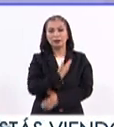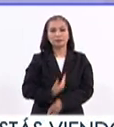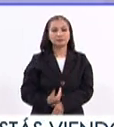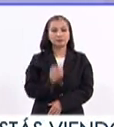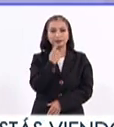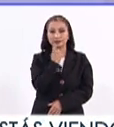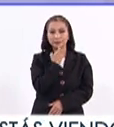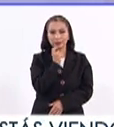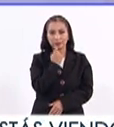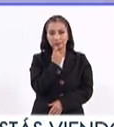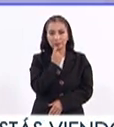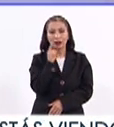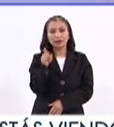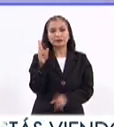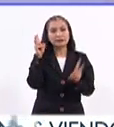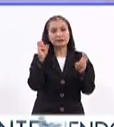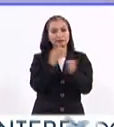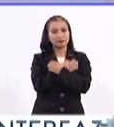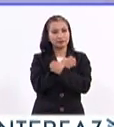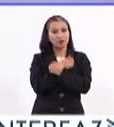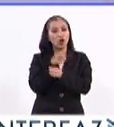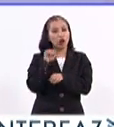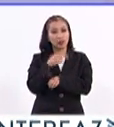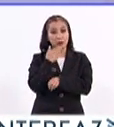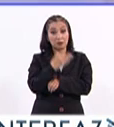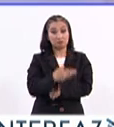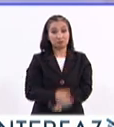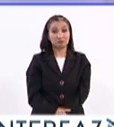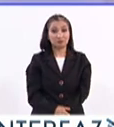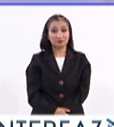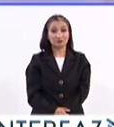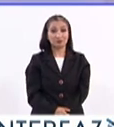del presidente Andrés Manuel López Obrador en materia educativa. Hoy estuvo buena.